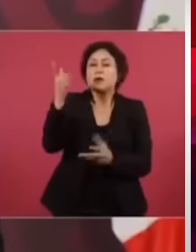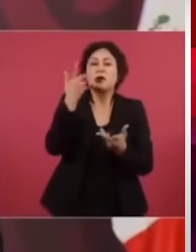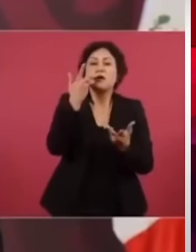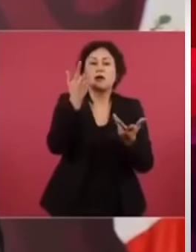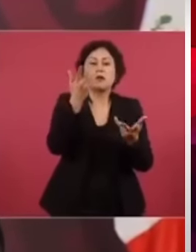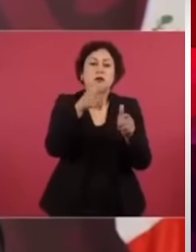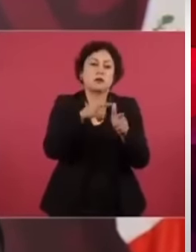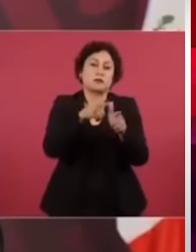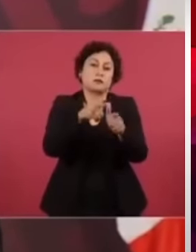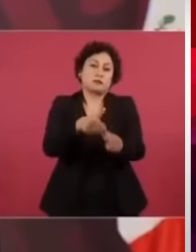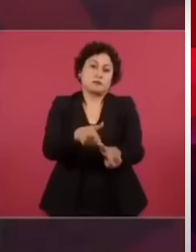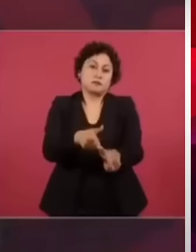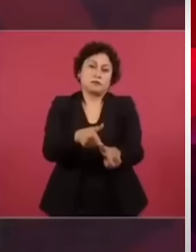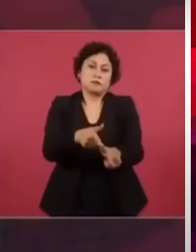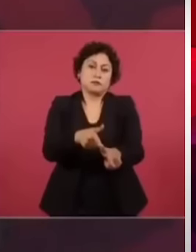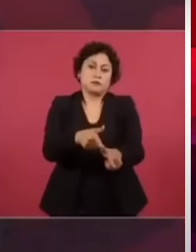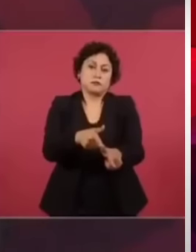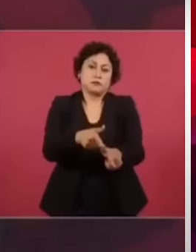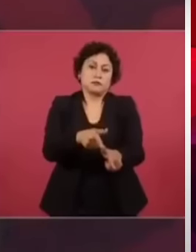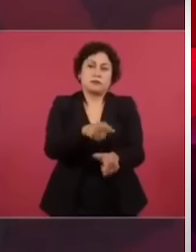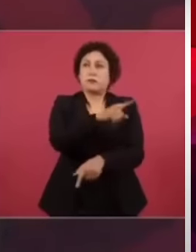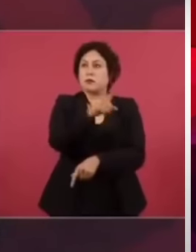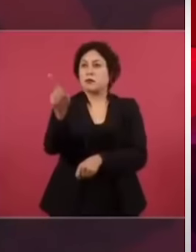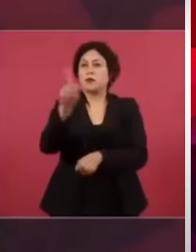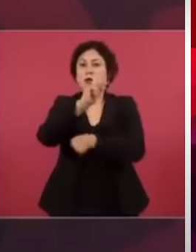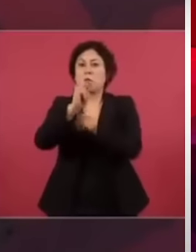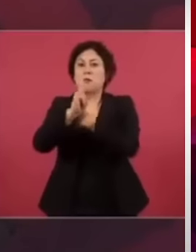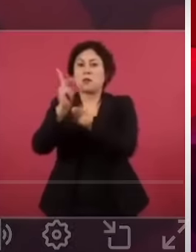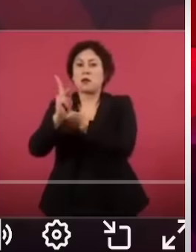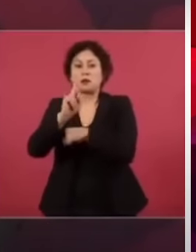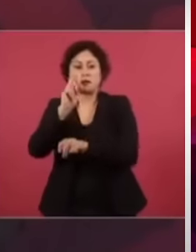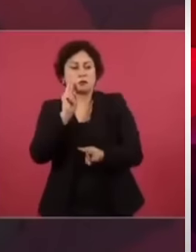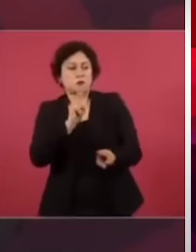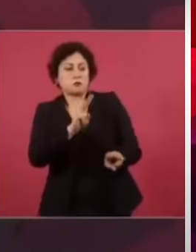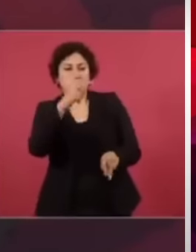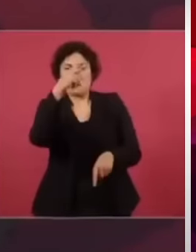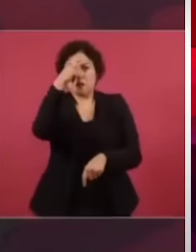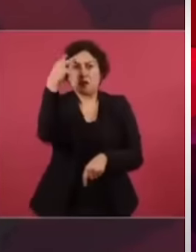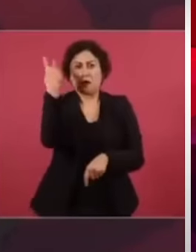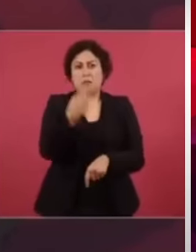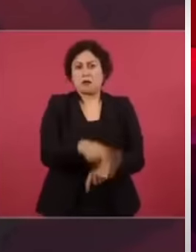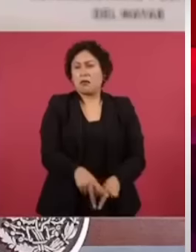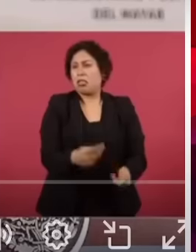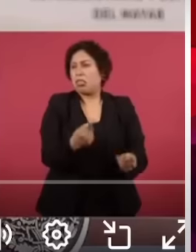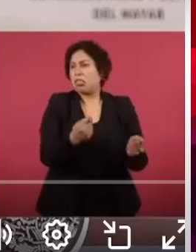a no respetar nuestra independencia, nuestra soberanía.